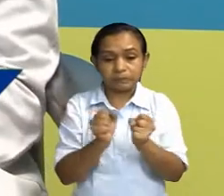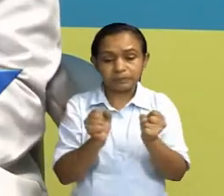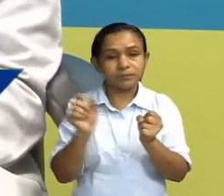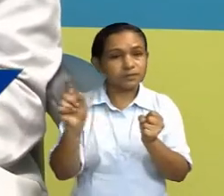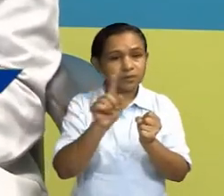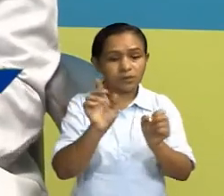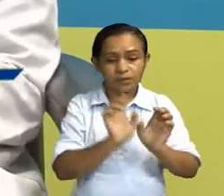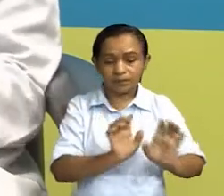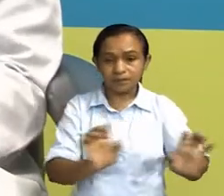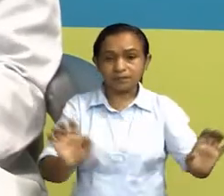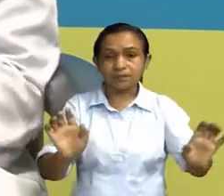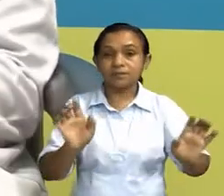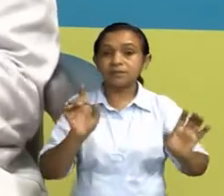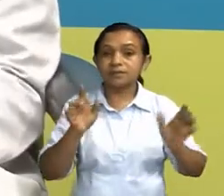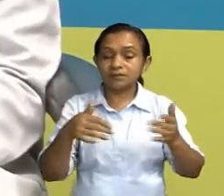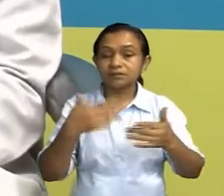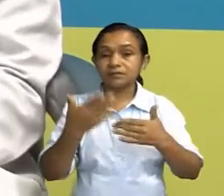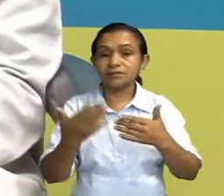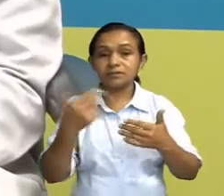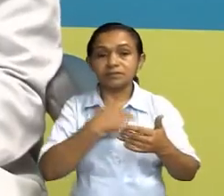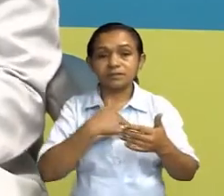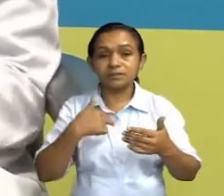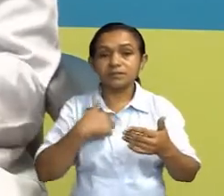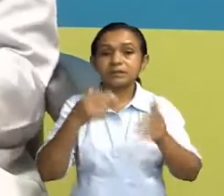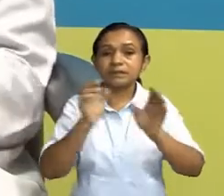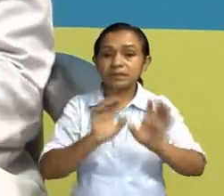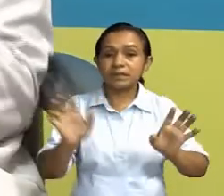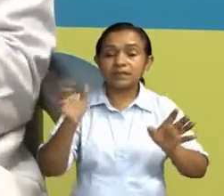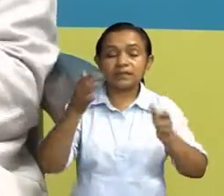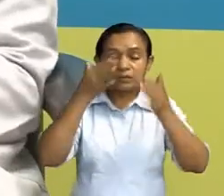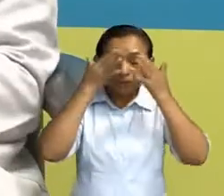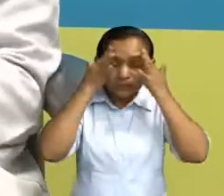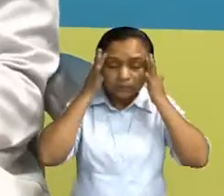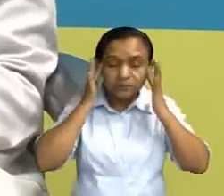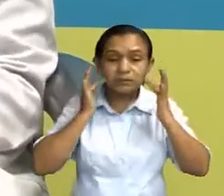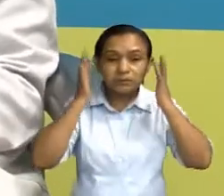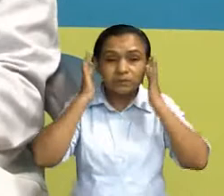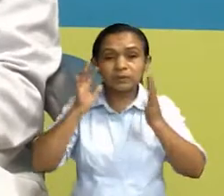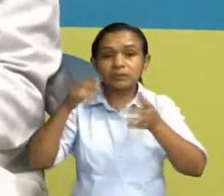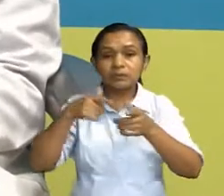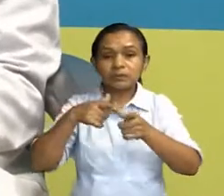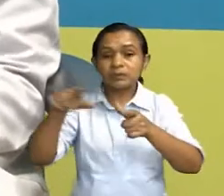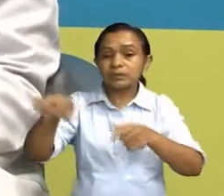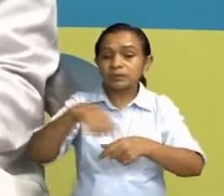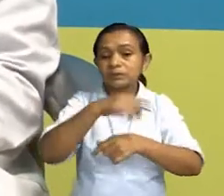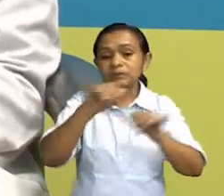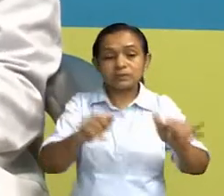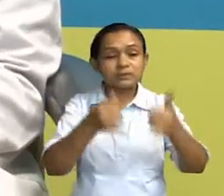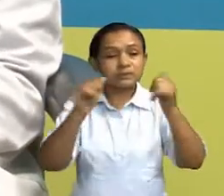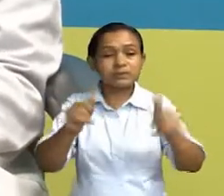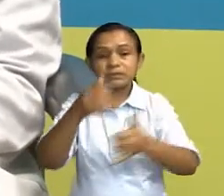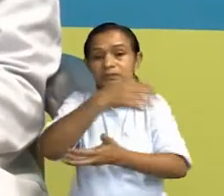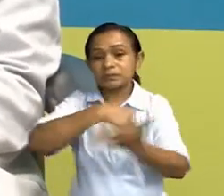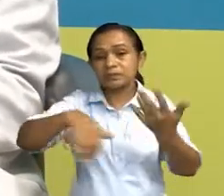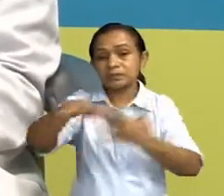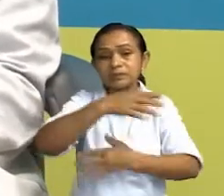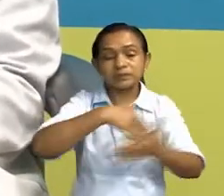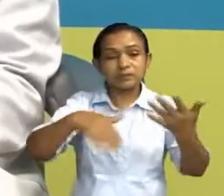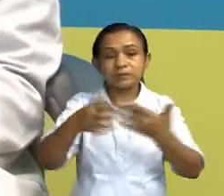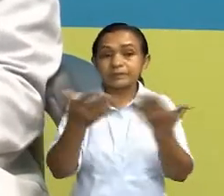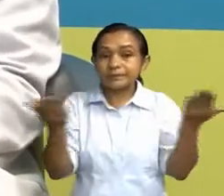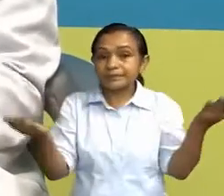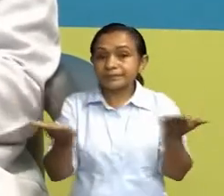cuerpo, porque eso predispone también a que la niña sude. Los niños andan de arriba para abajo, andan jugando, sí,